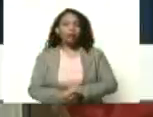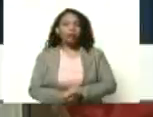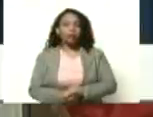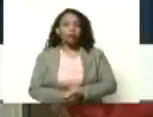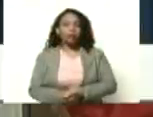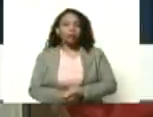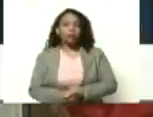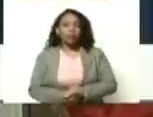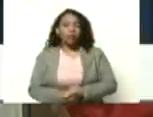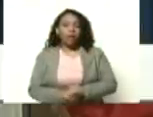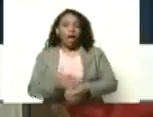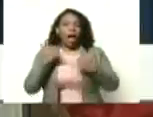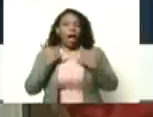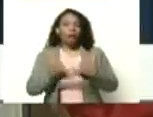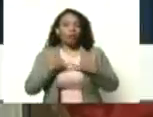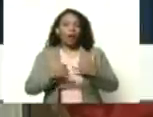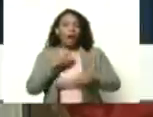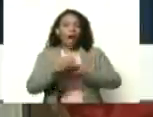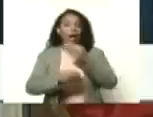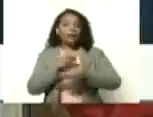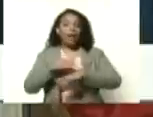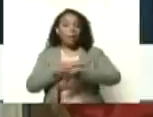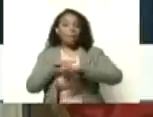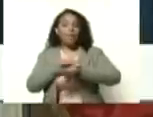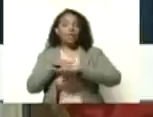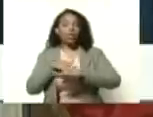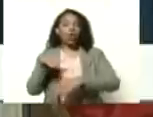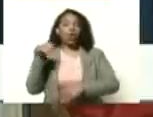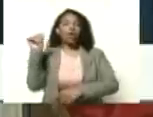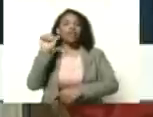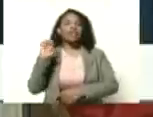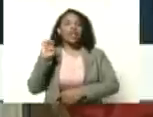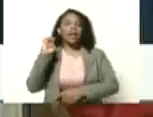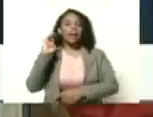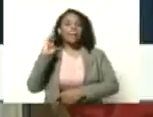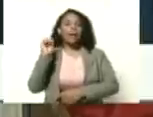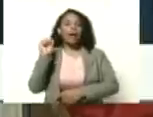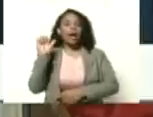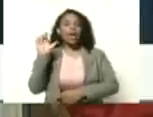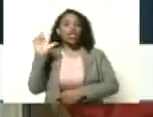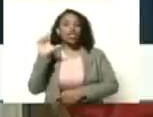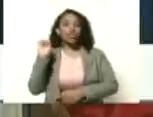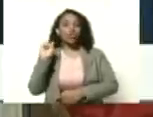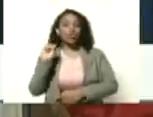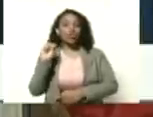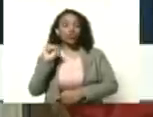que recientemente crea al ministro se va yo ha escrito al ministerio sociales interiores